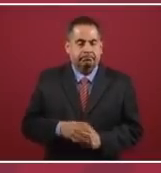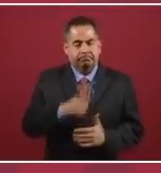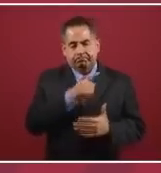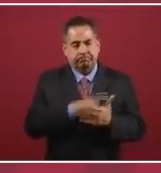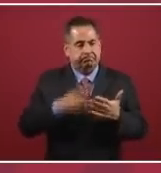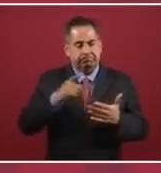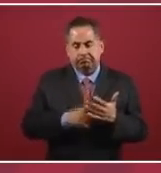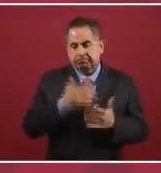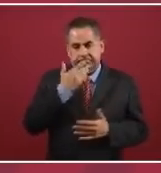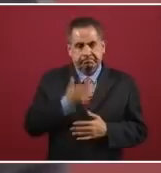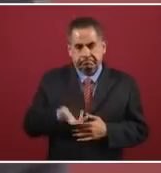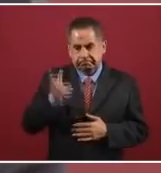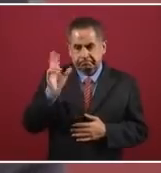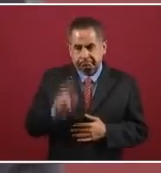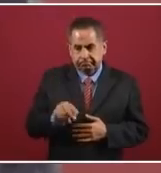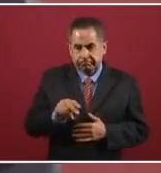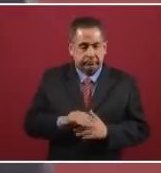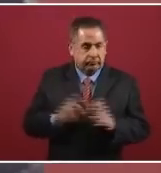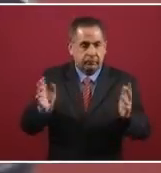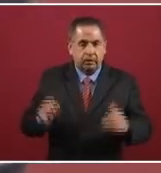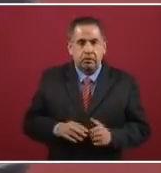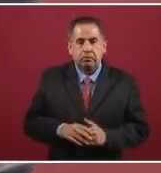reprobable,